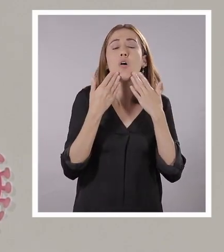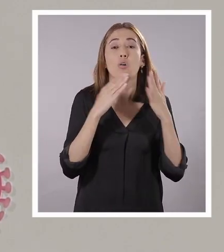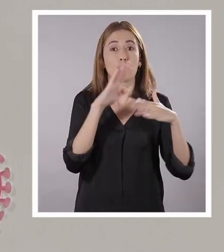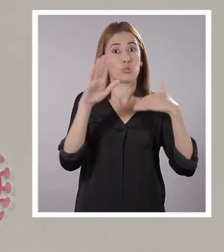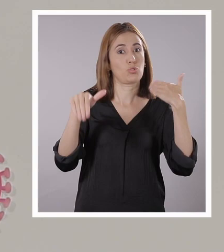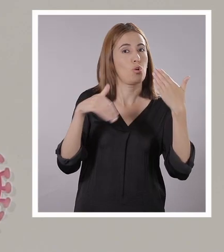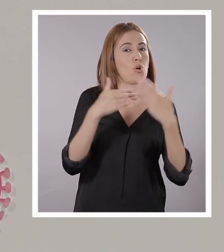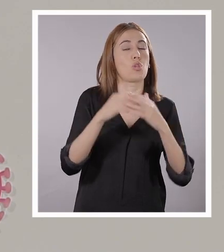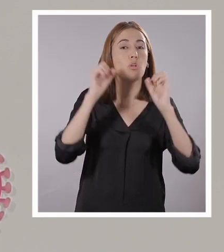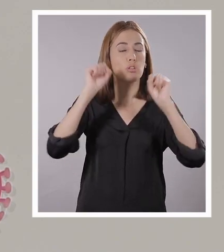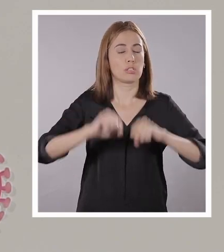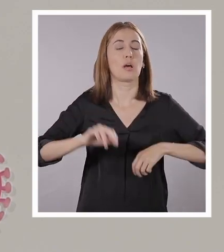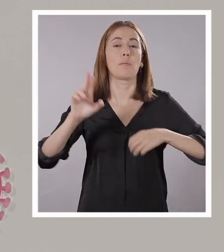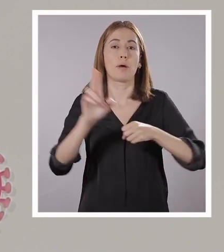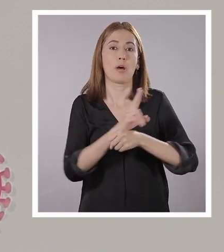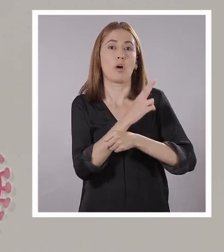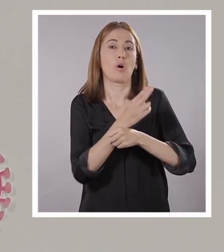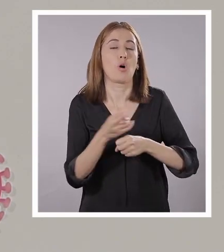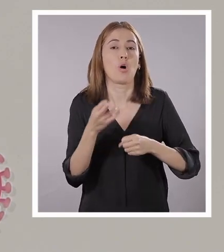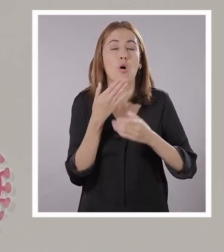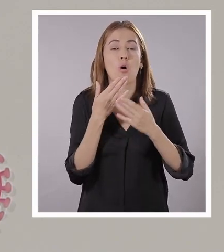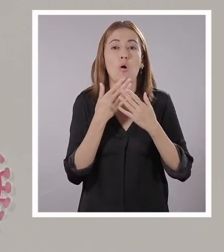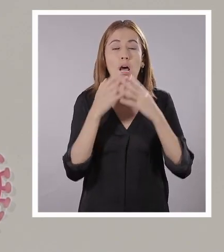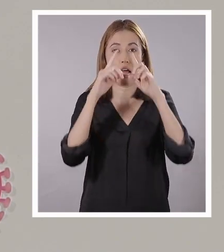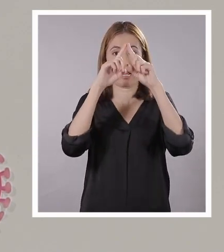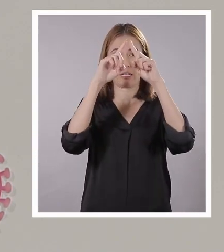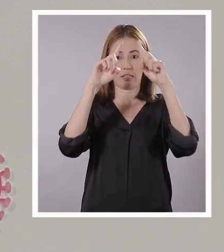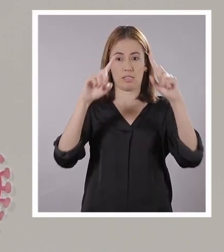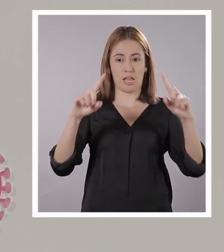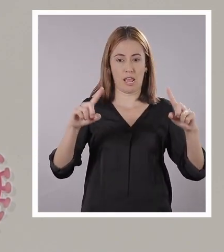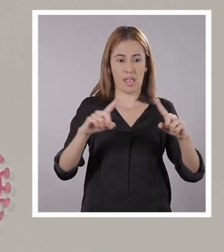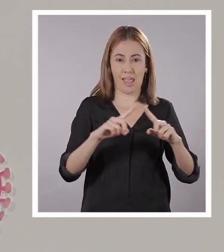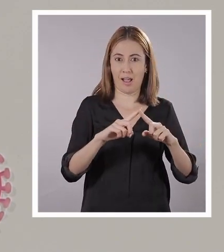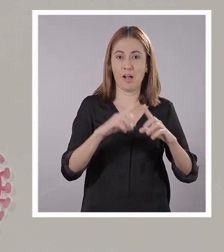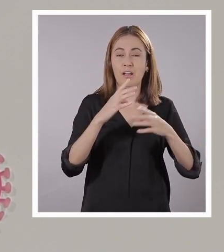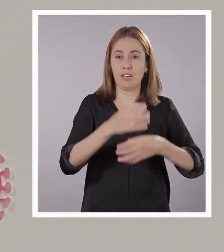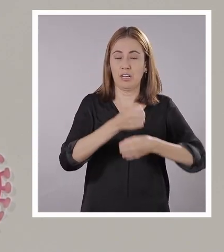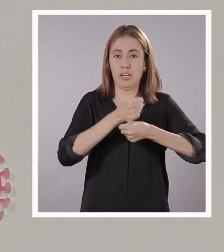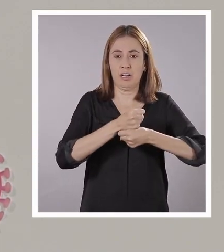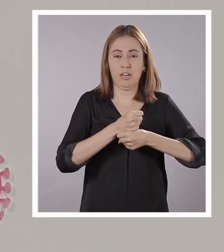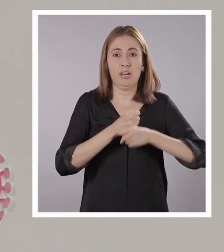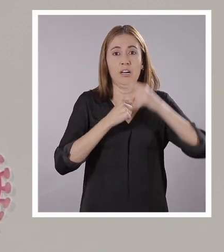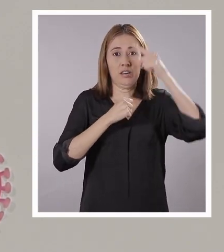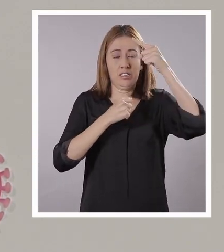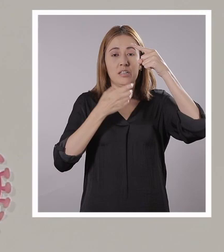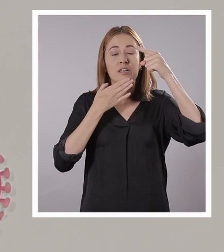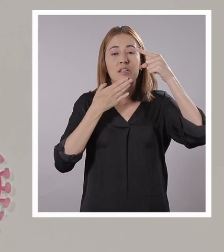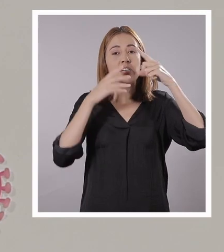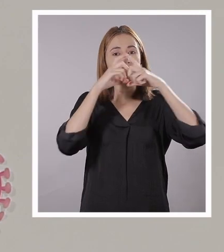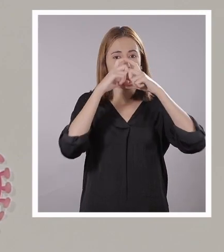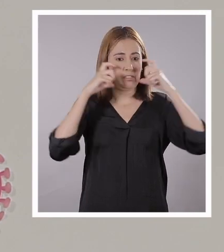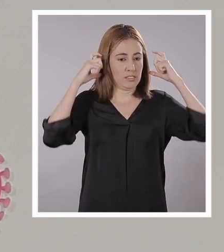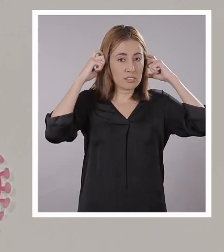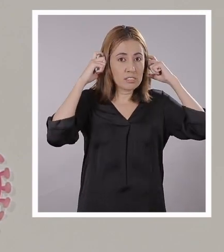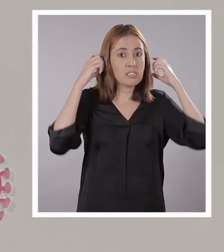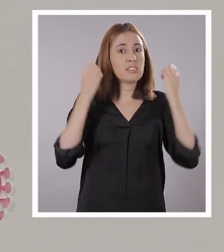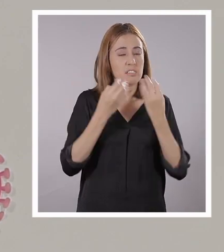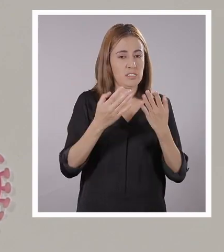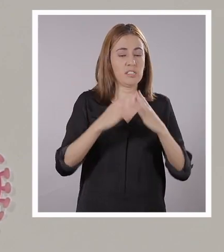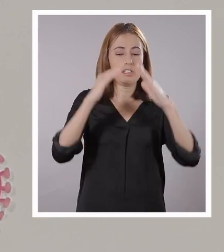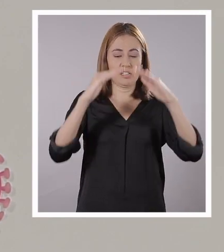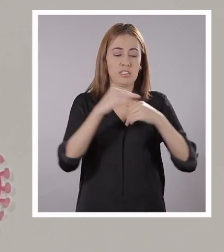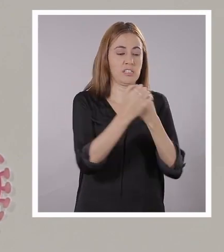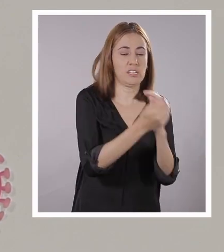todos utilizamos, yo he escuchado que le dicen el triángulo de seguridad, que es usar la mascarilla de seguridad,